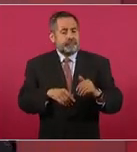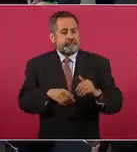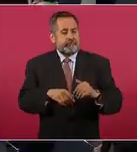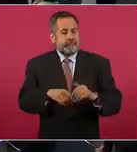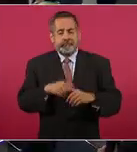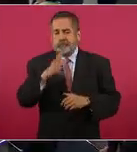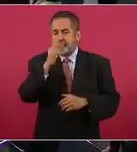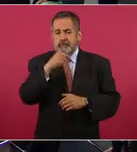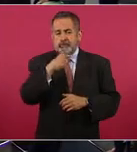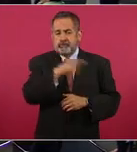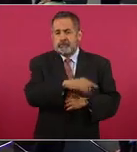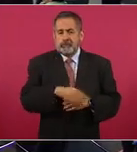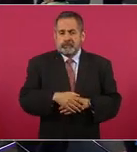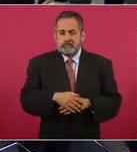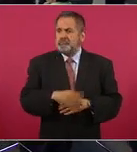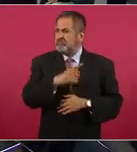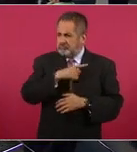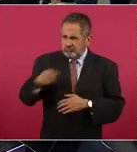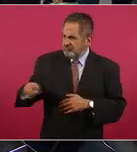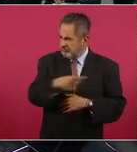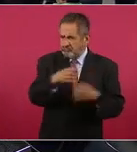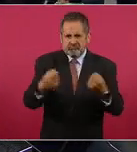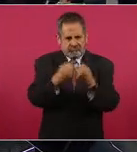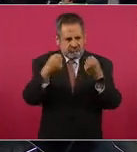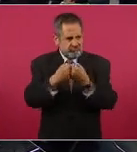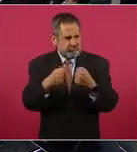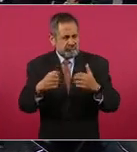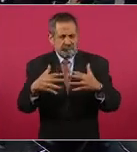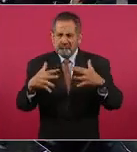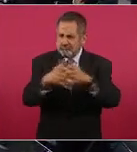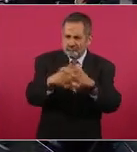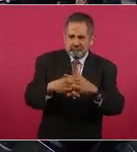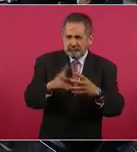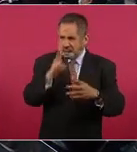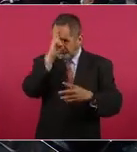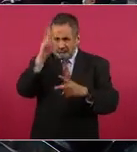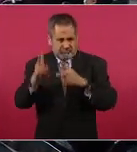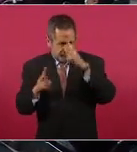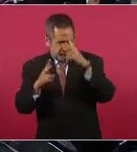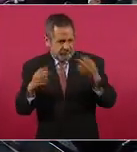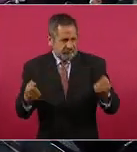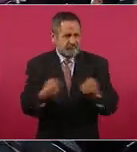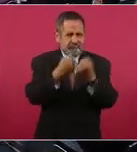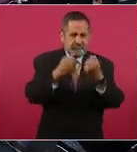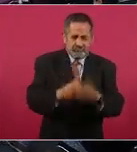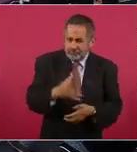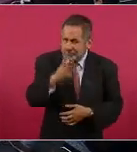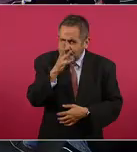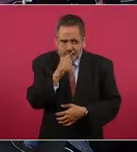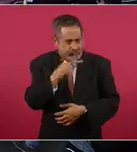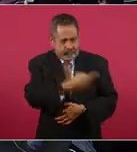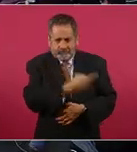que se debe responder la violencia con la violencia. Es la ley del talión.